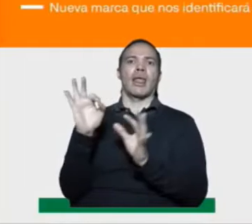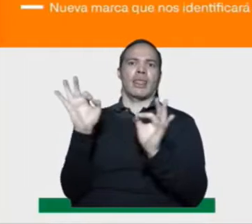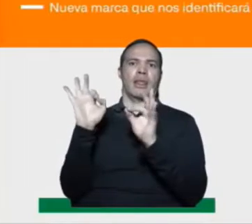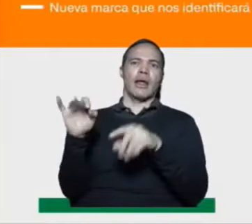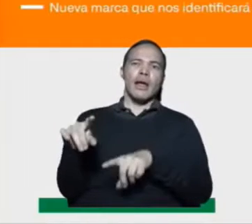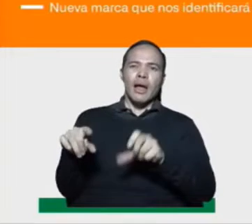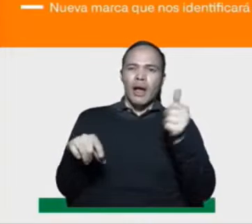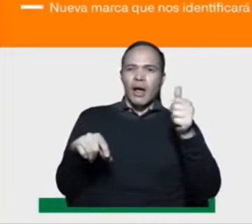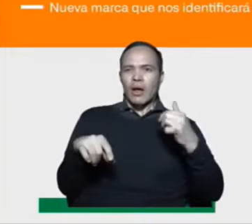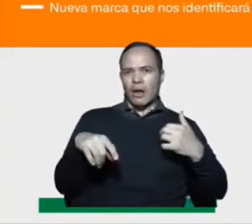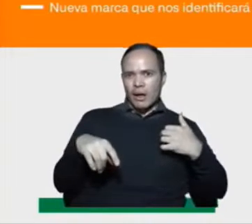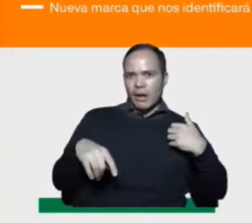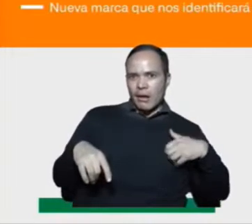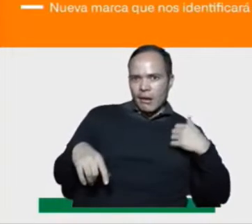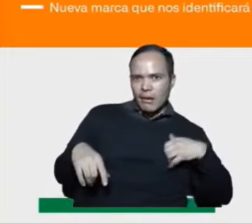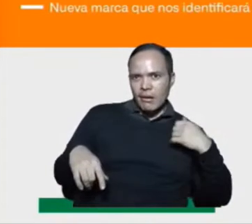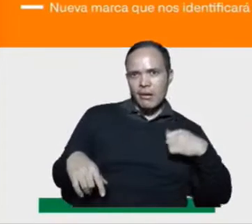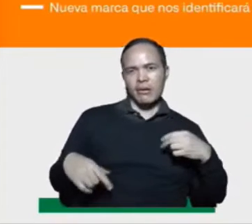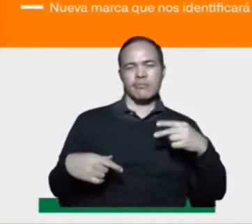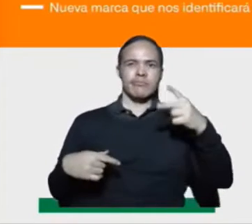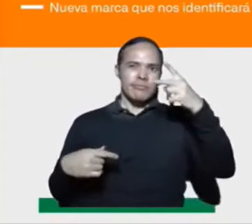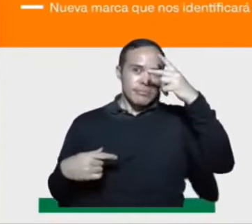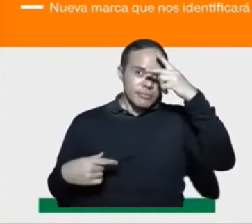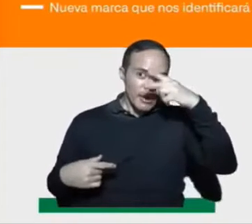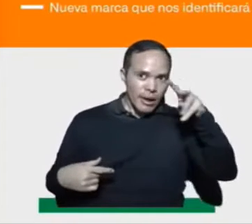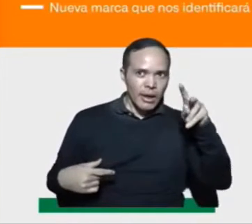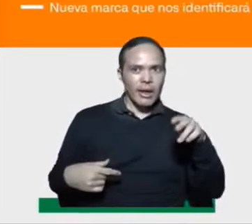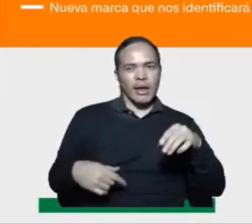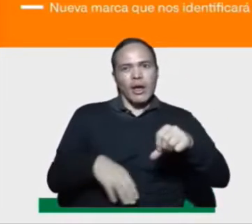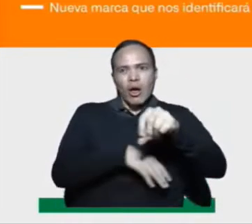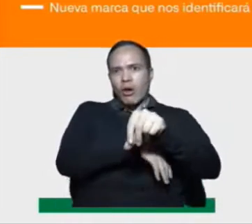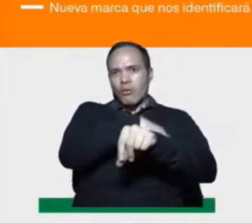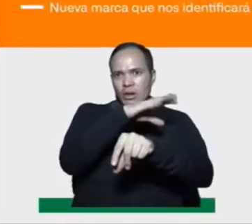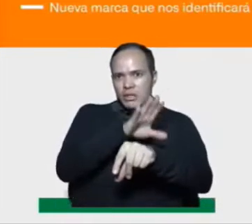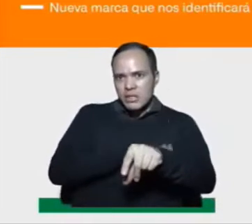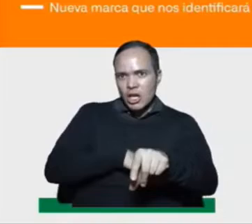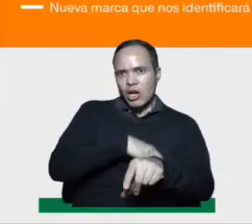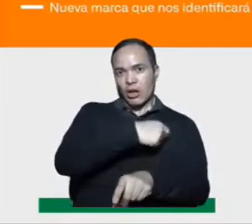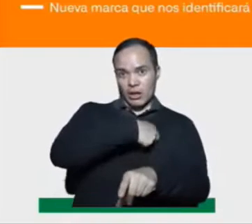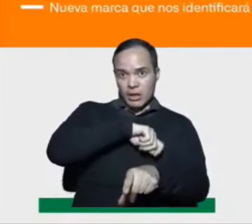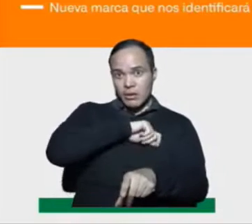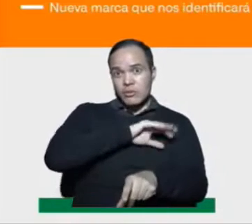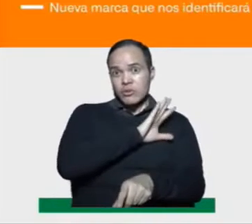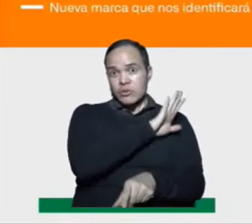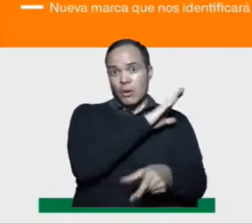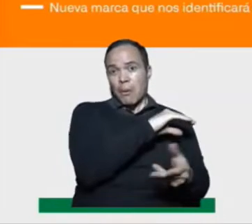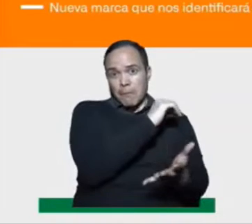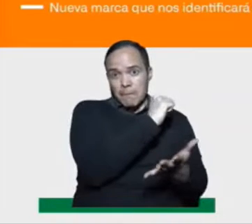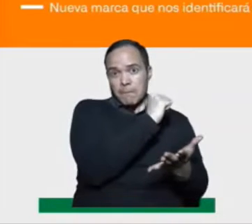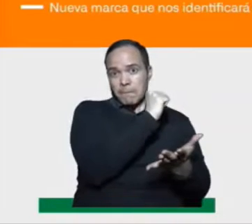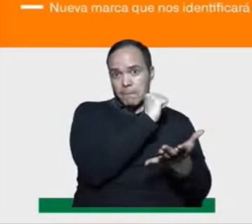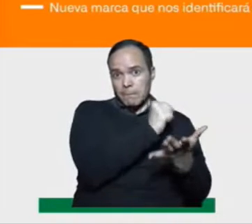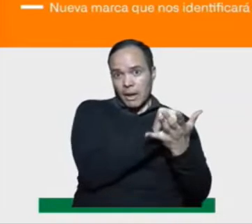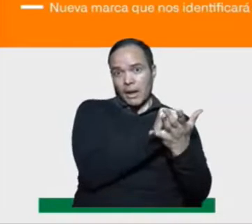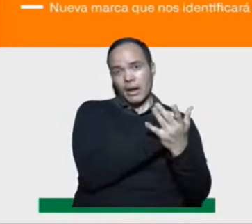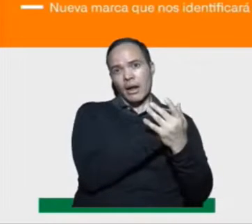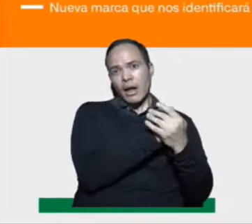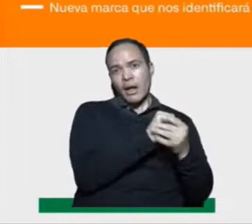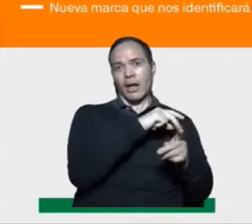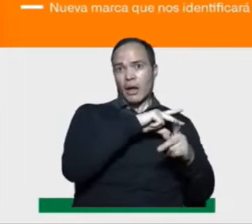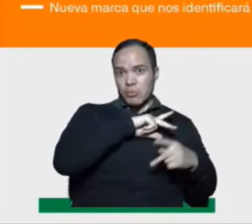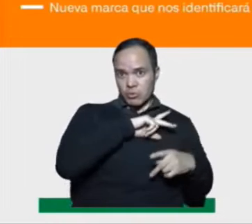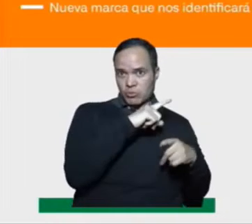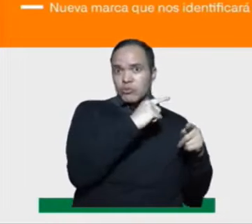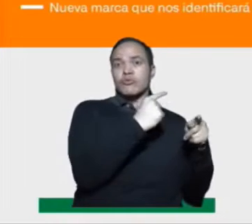España. Entonces, a través de un concurso y un acuerdo municipal, hoy día hemos materializado que Medellín tenga su marca